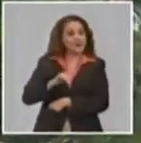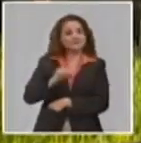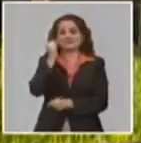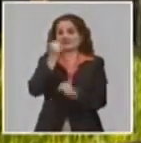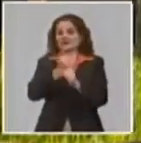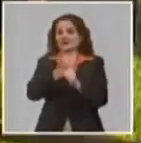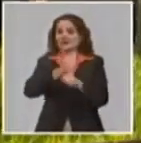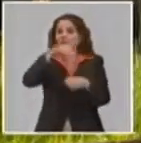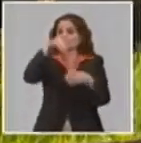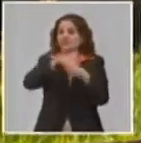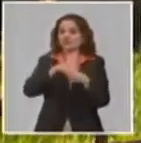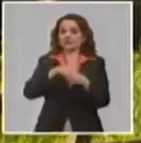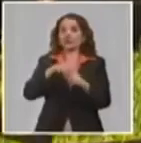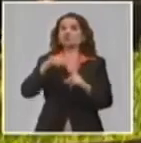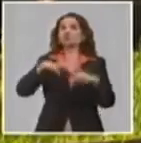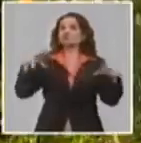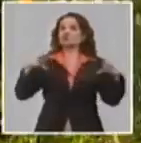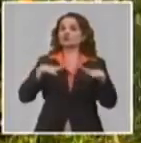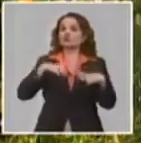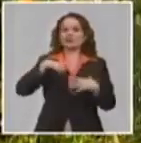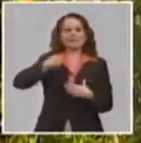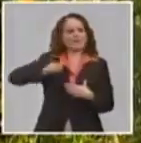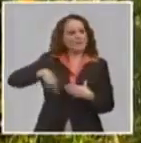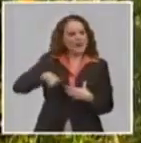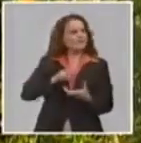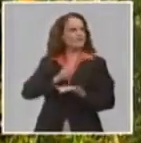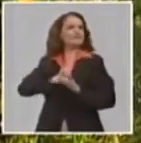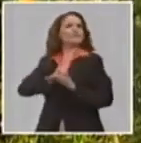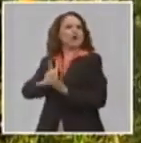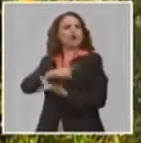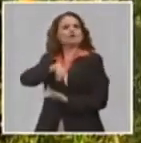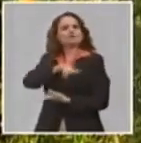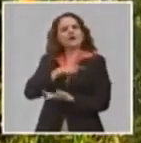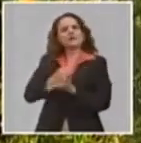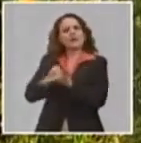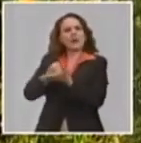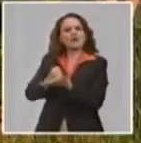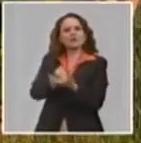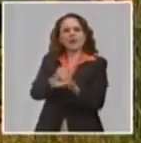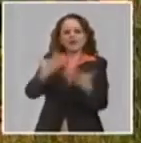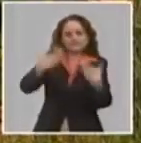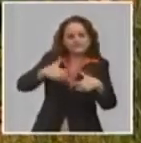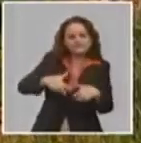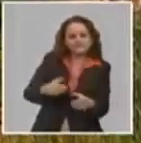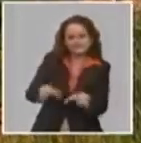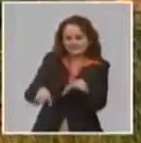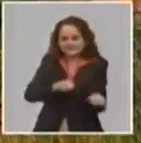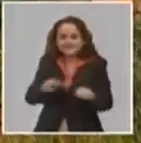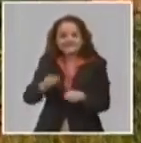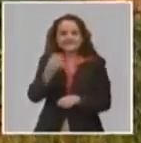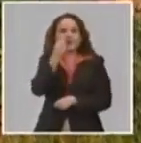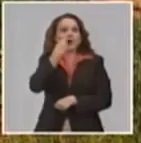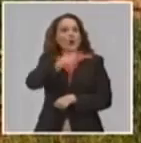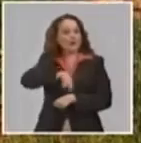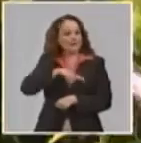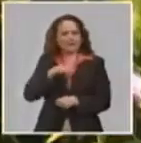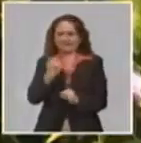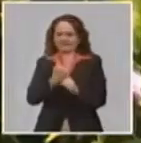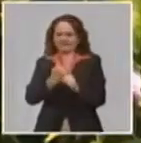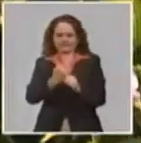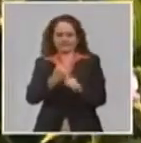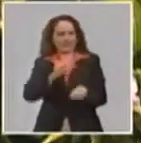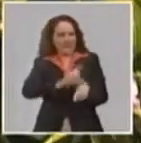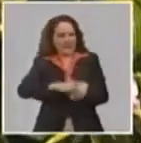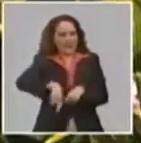Terrazas integran de manera voluntaria las brigadas para apoyar la producción de alimentos. Choferes, dependientes, cocineros,